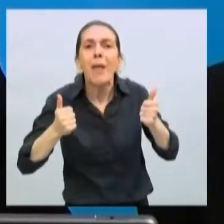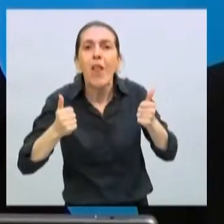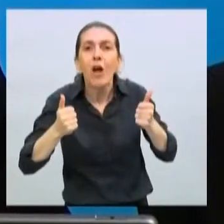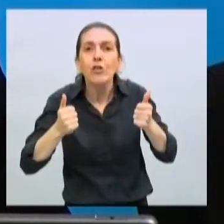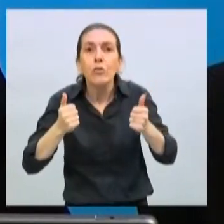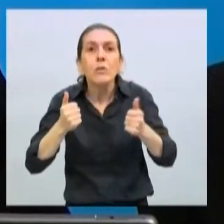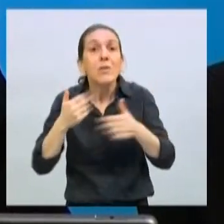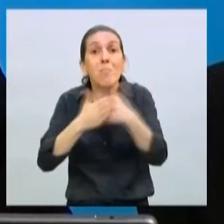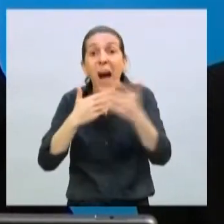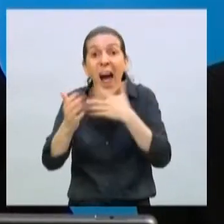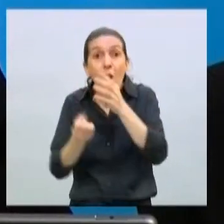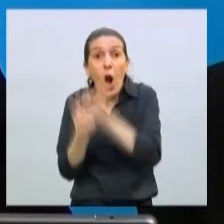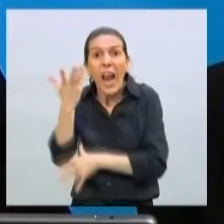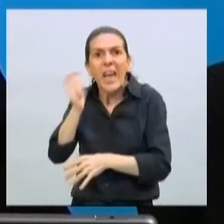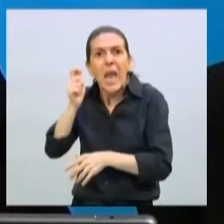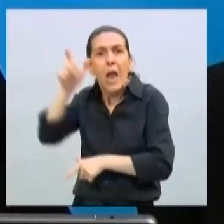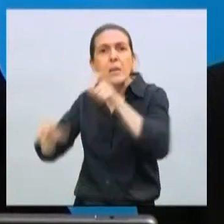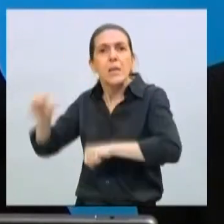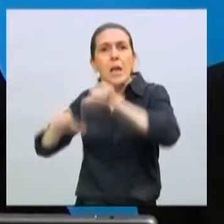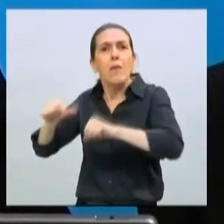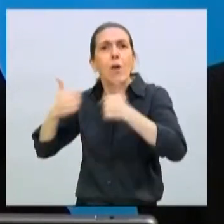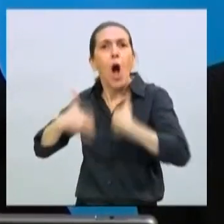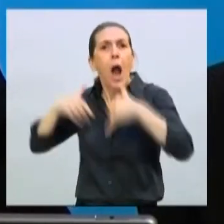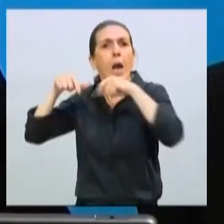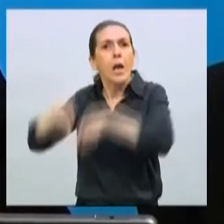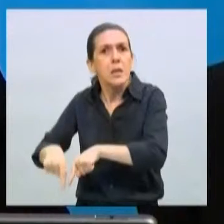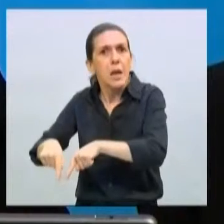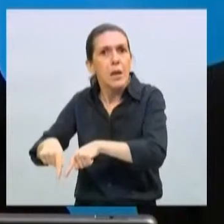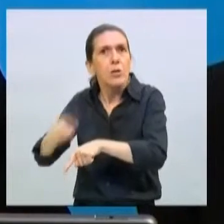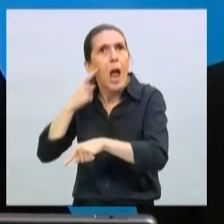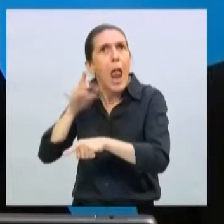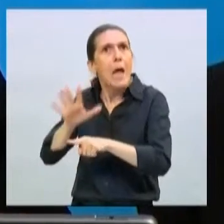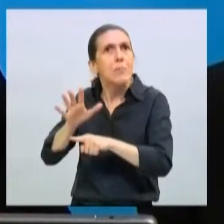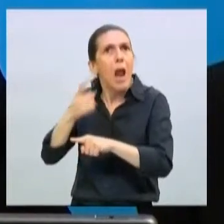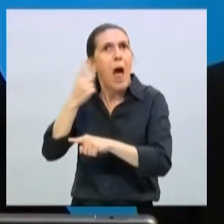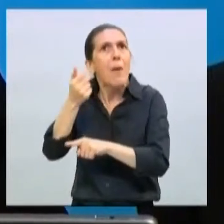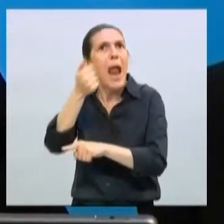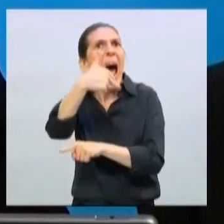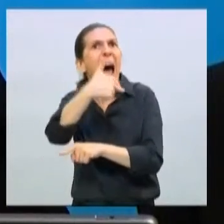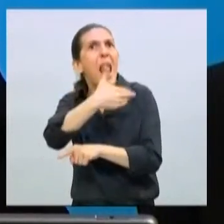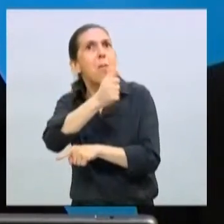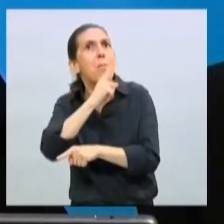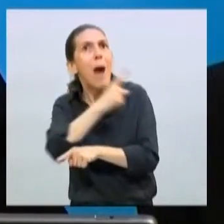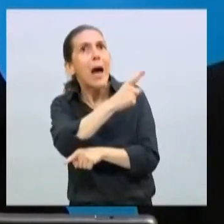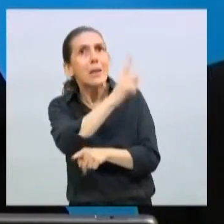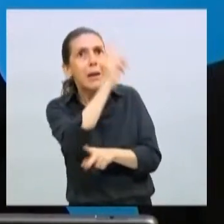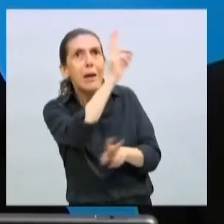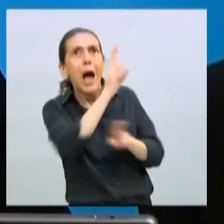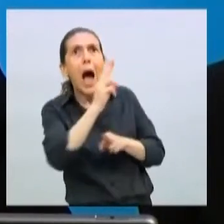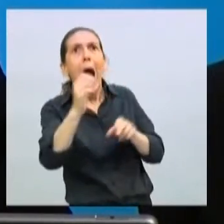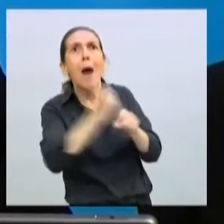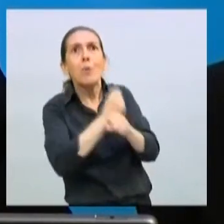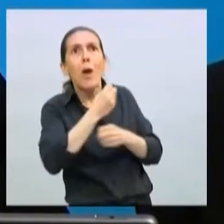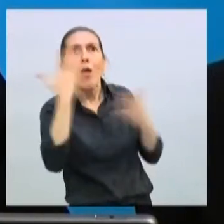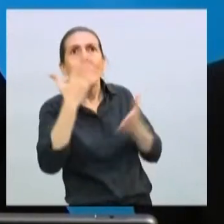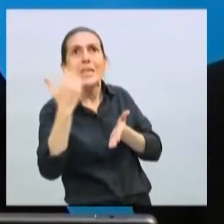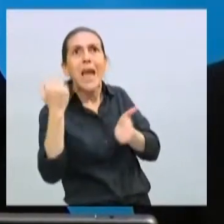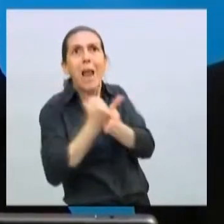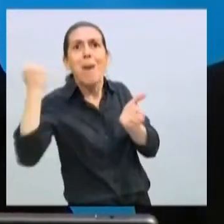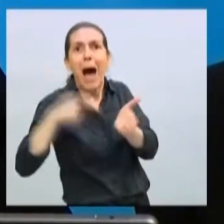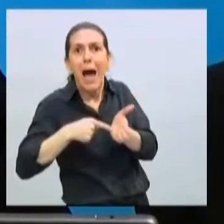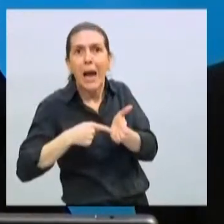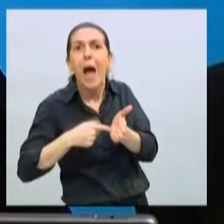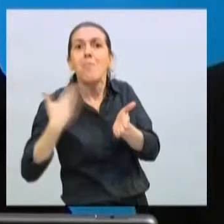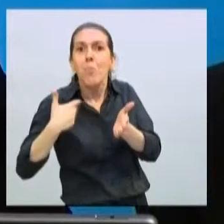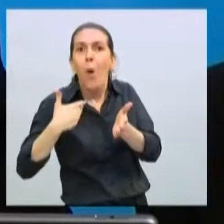científicos argentinos que están a la espera de la aprobación del ANMAT para poderse fabricar y poderse hacer. Y eso sería